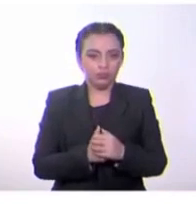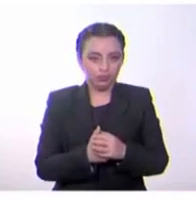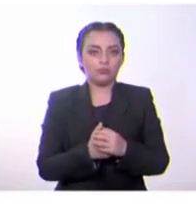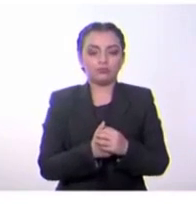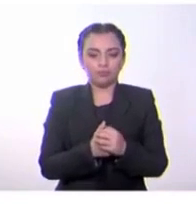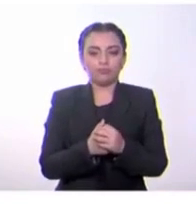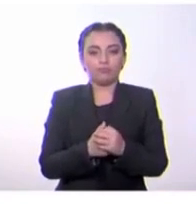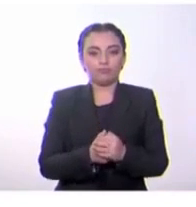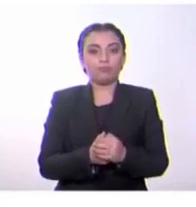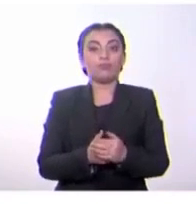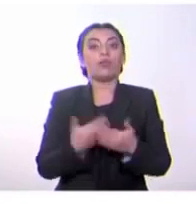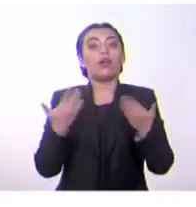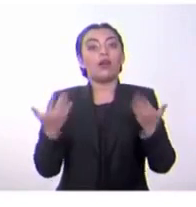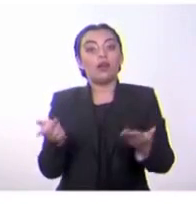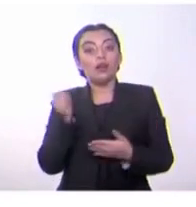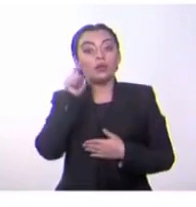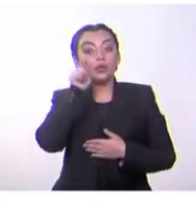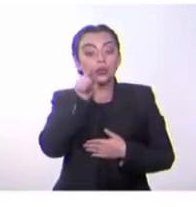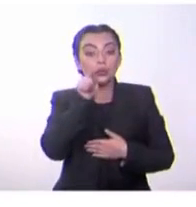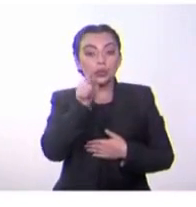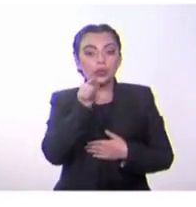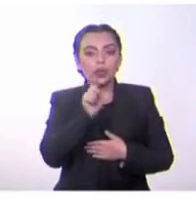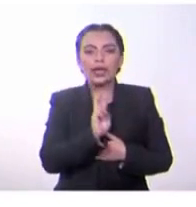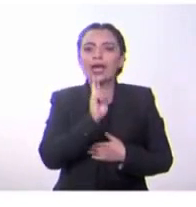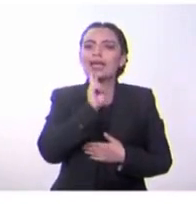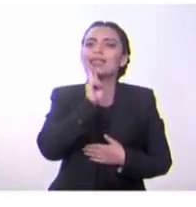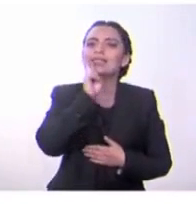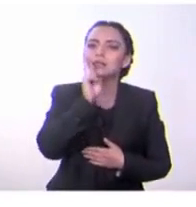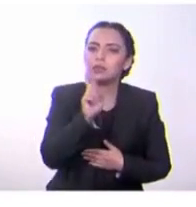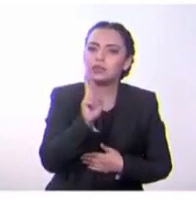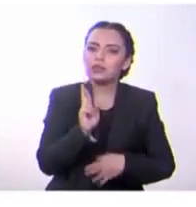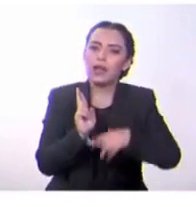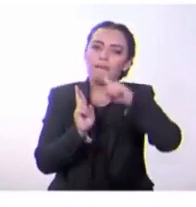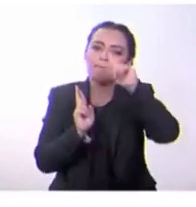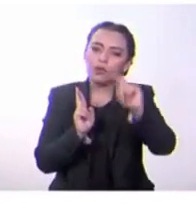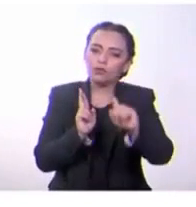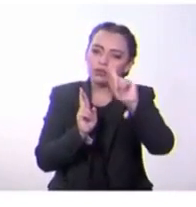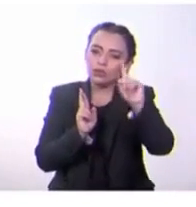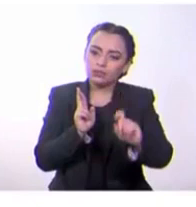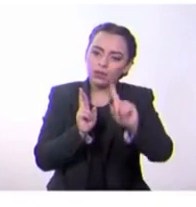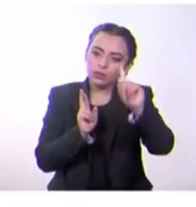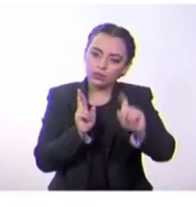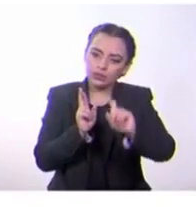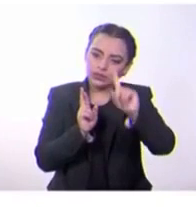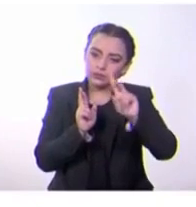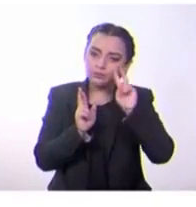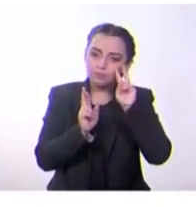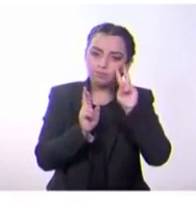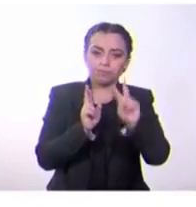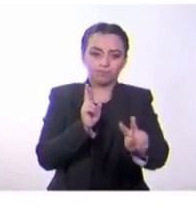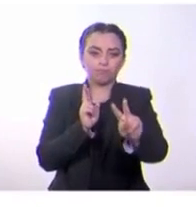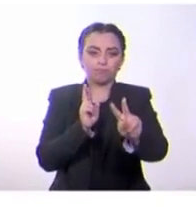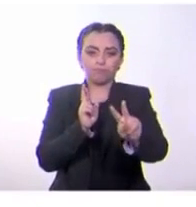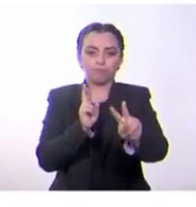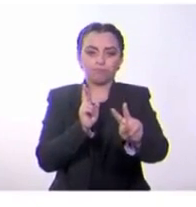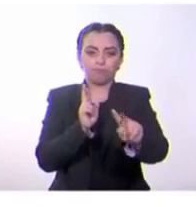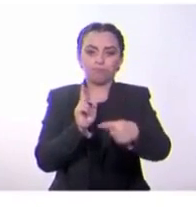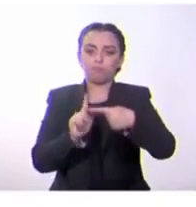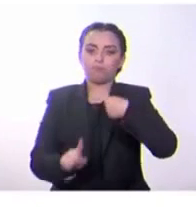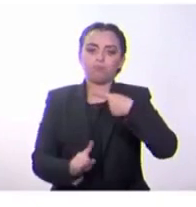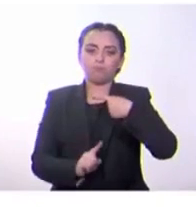Ahora te toca a ti. Responde las siguientes preguntas relacionadas con el tema que hemos visto hoy. Primera